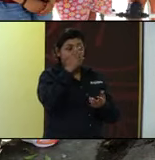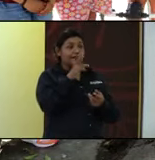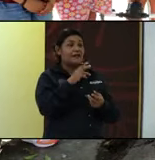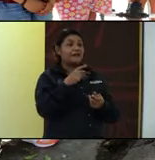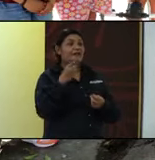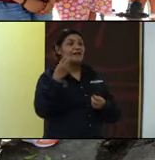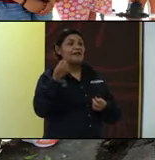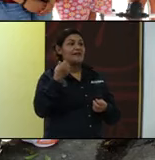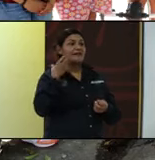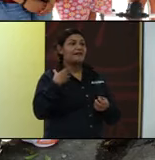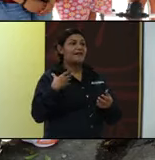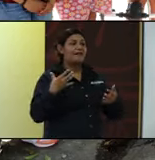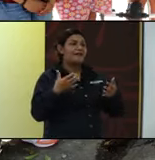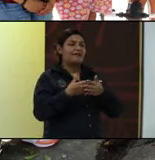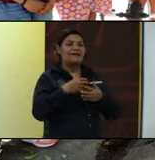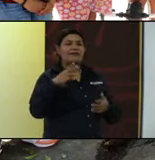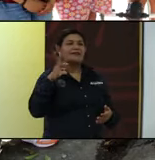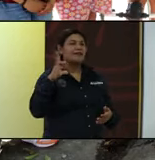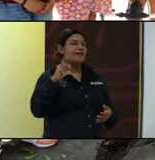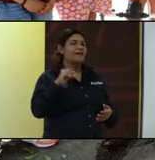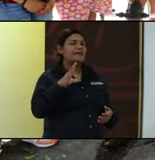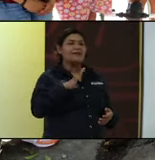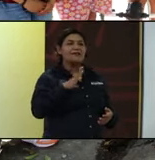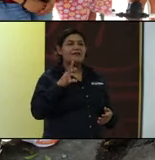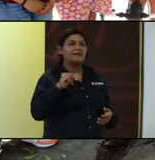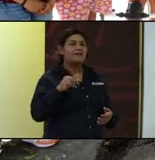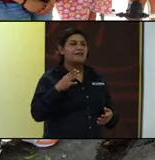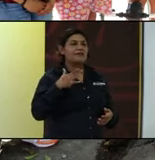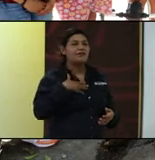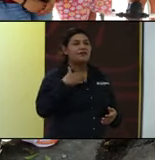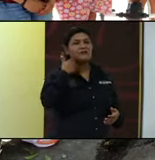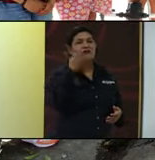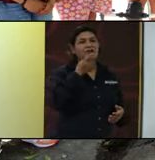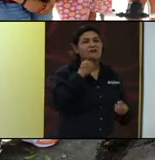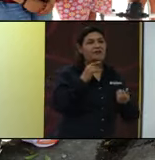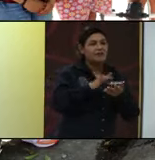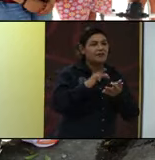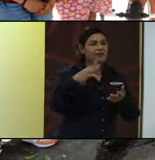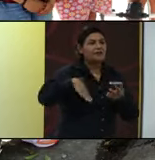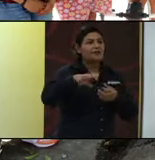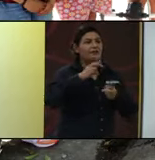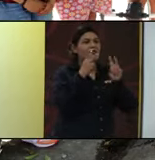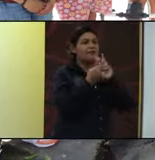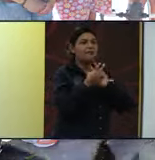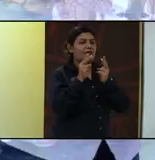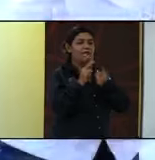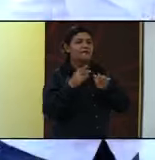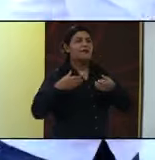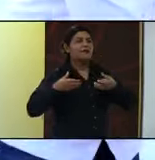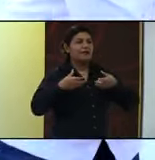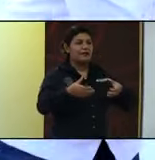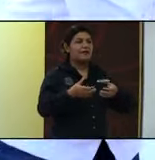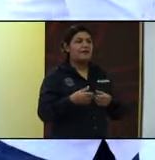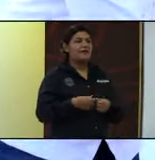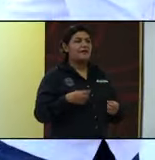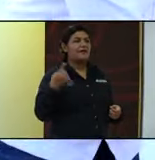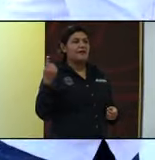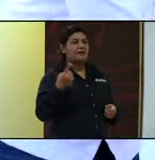habían secuestrado y no. No, para nada. Yo quiero agradecerles a los vecinos que estaban ahí en la carretera, que